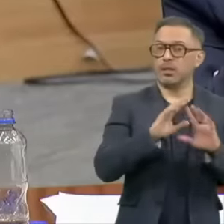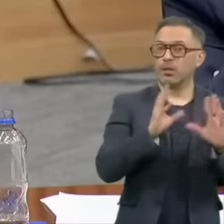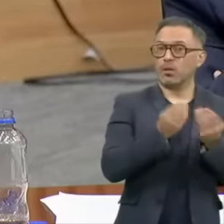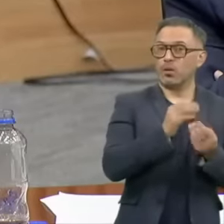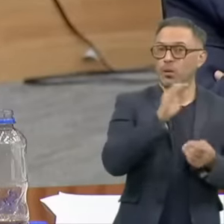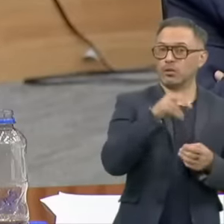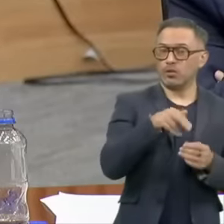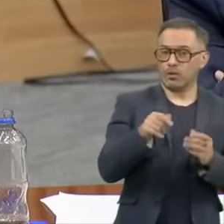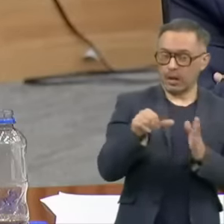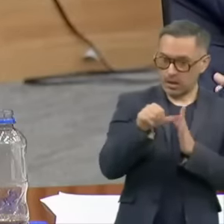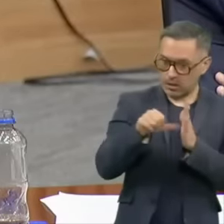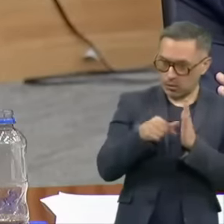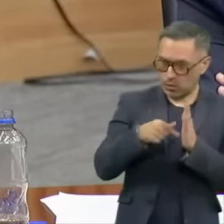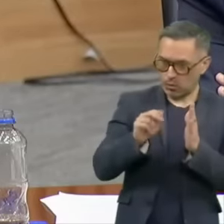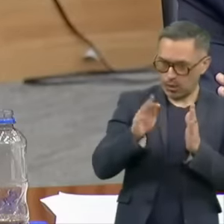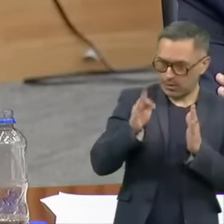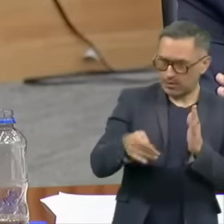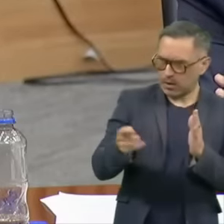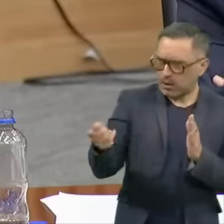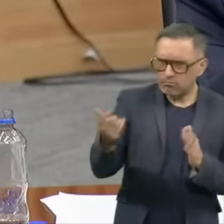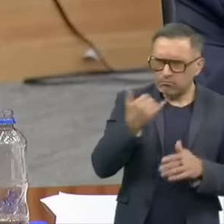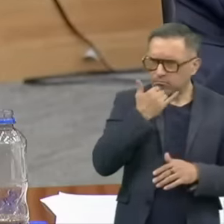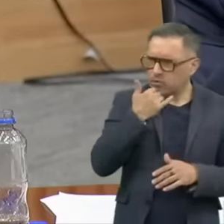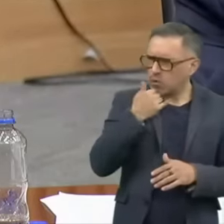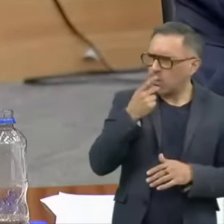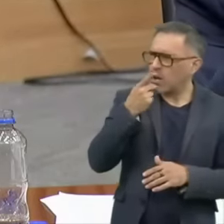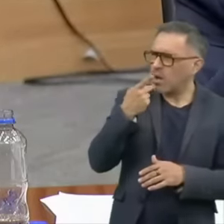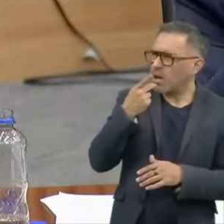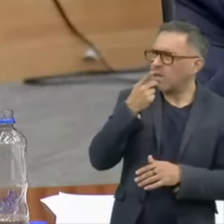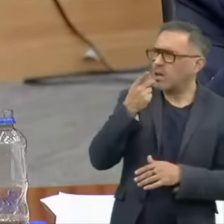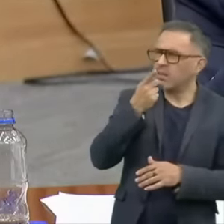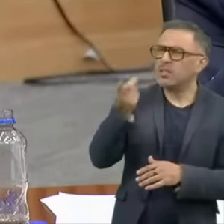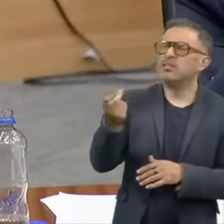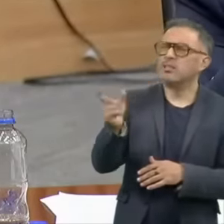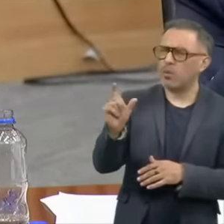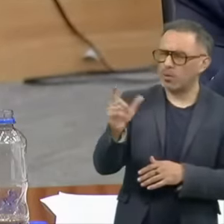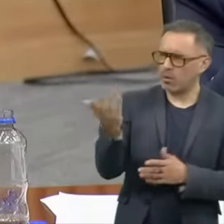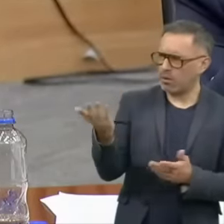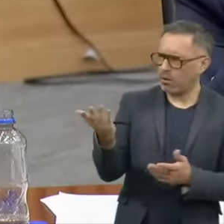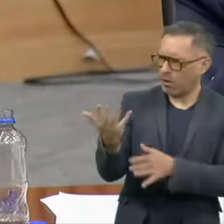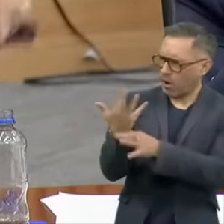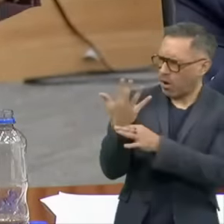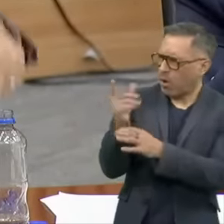dice en el artículo. ¿Cuándo lo dijeron ustedes? Eso se llama cinismo.